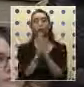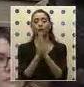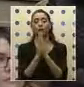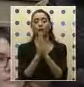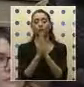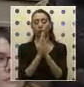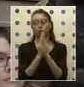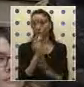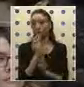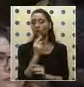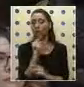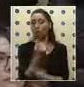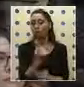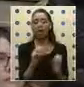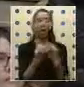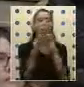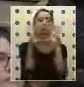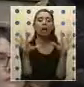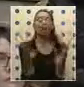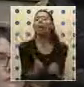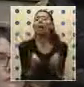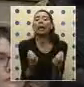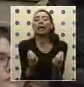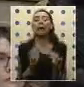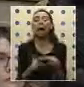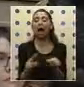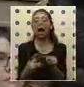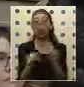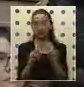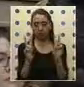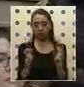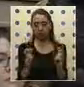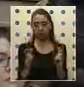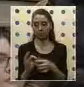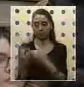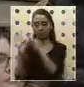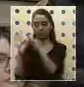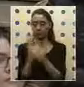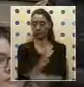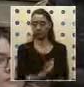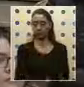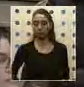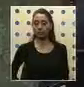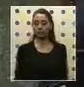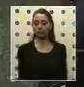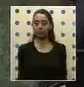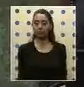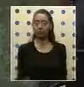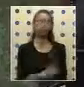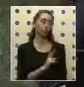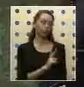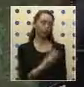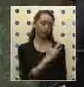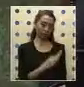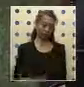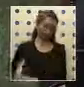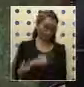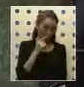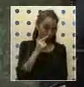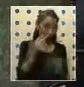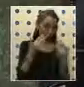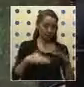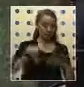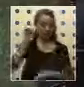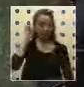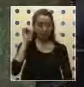pronuncie con claridad sobre qué es lo que se va a hacer a este respecto. Gracias, presidente. Señor diputado, tal como le indicáramos